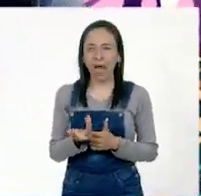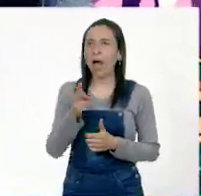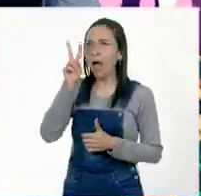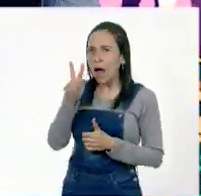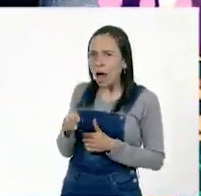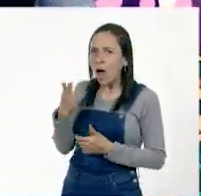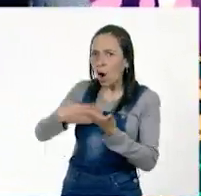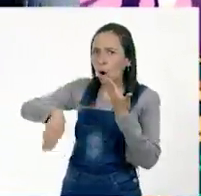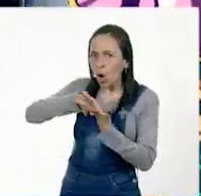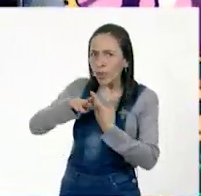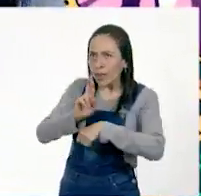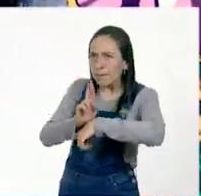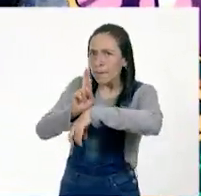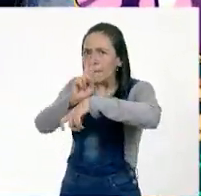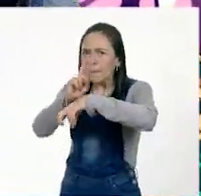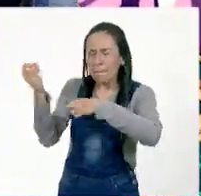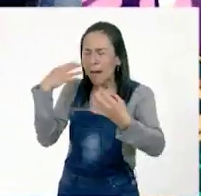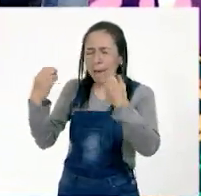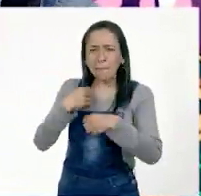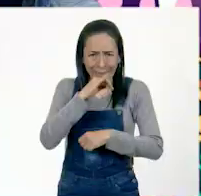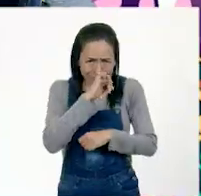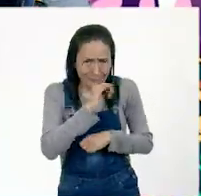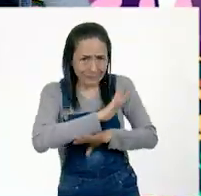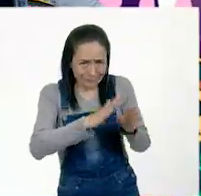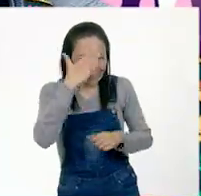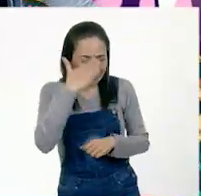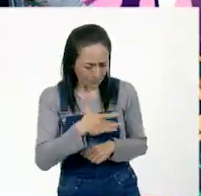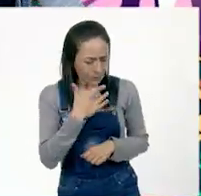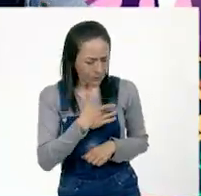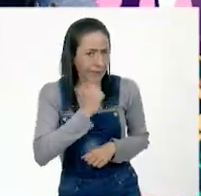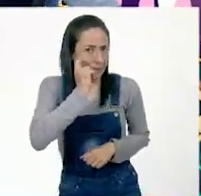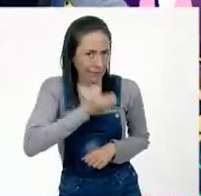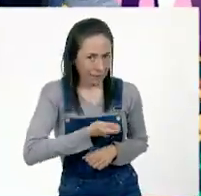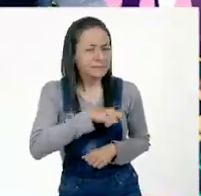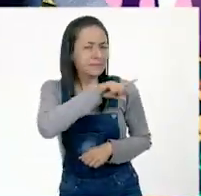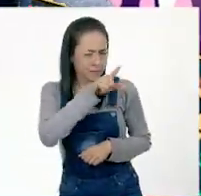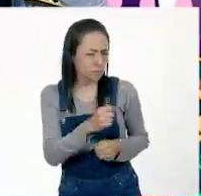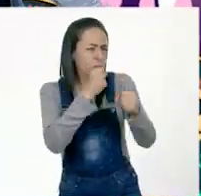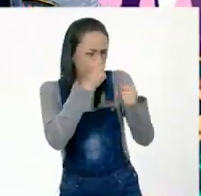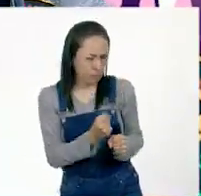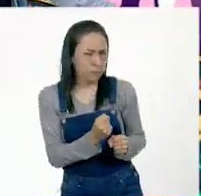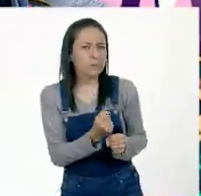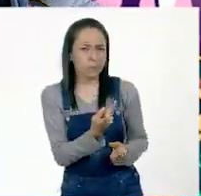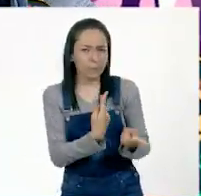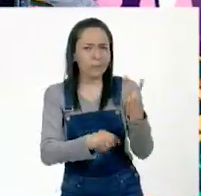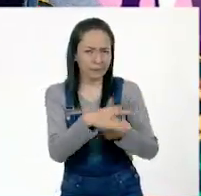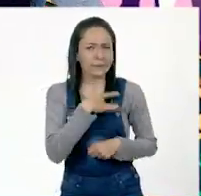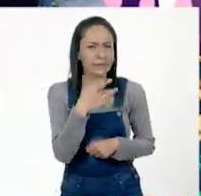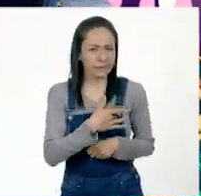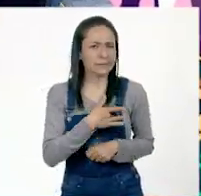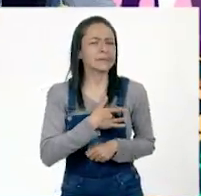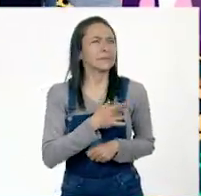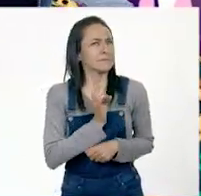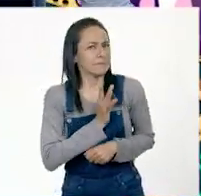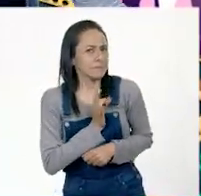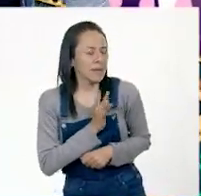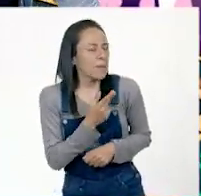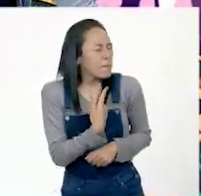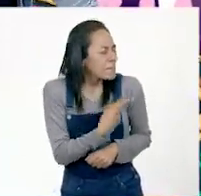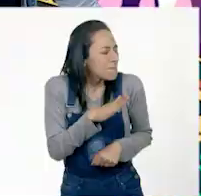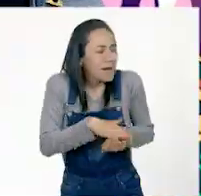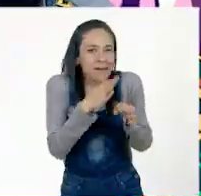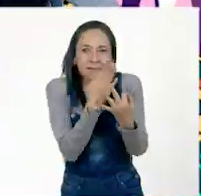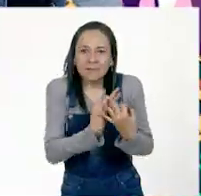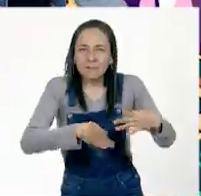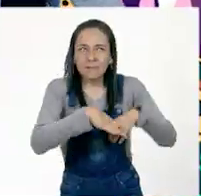Ahora quizás sintamos un poco de miedo, pero lo más importante es saber que lo que está provocando